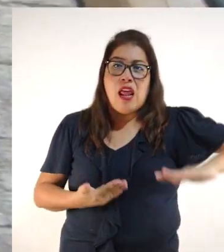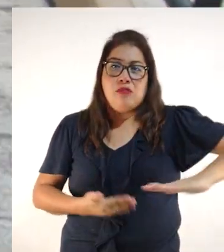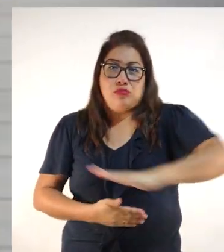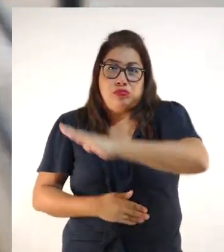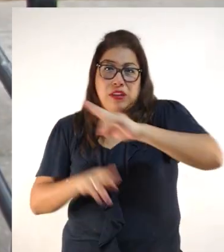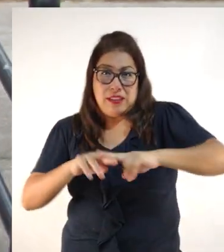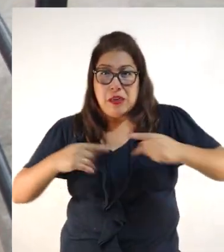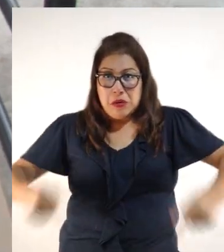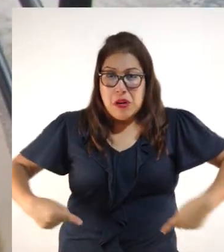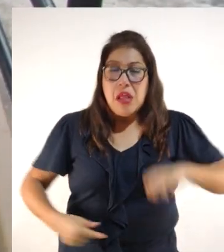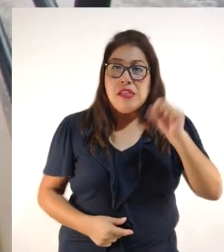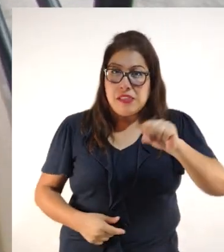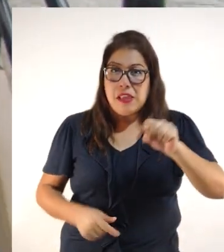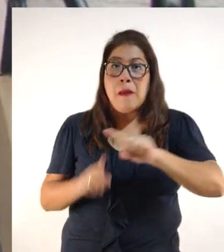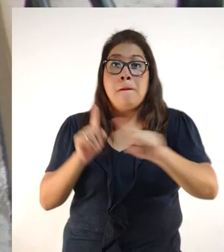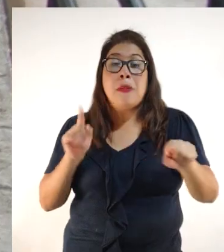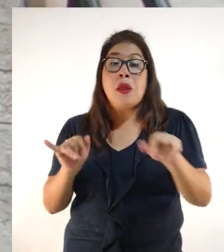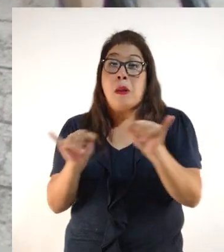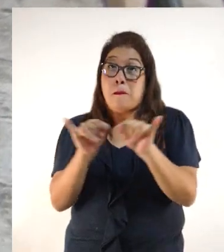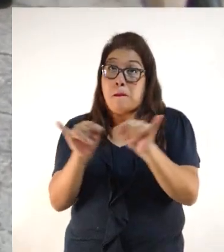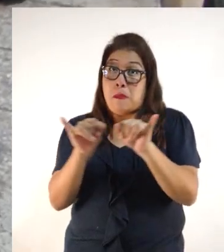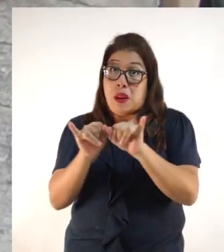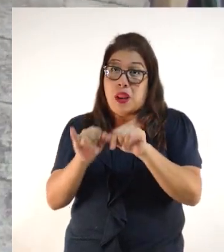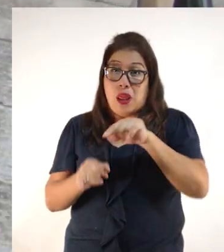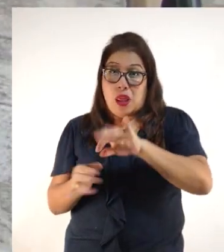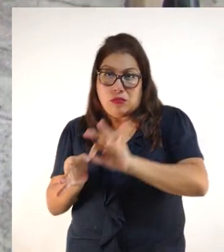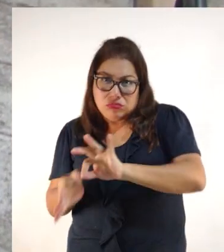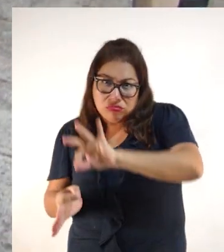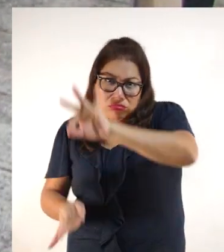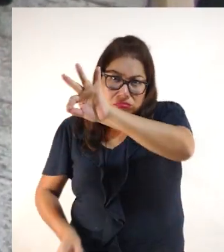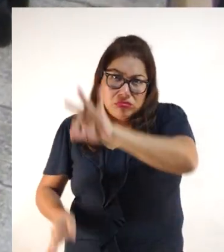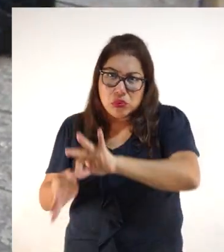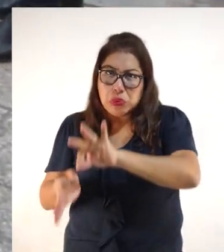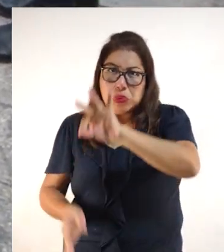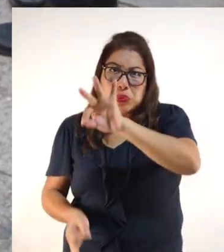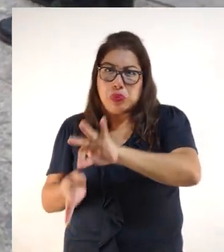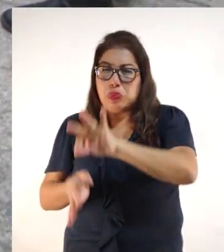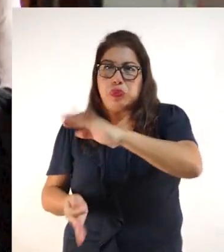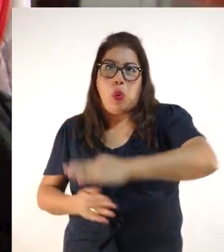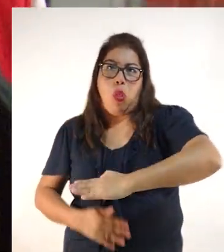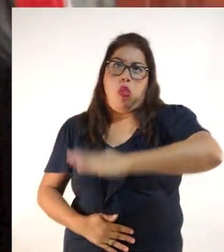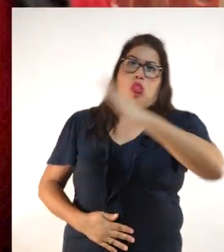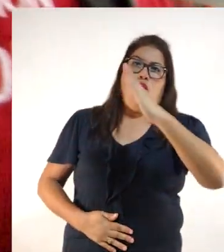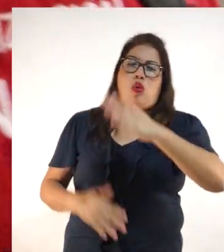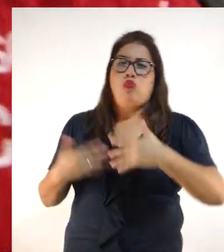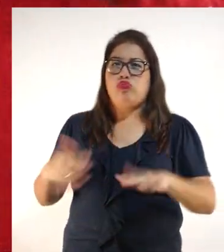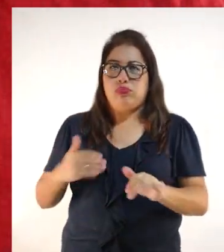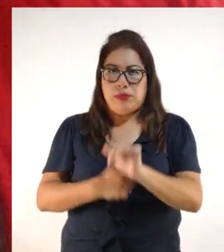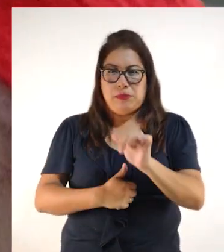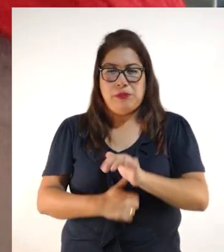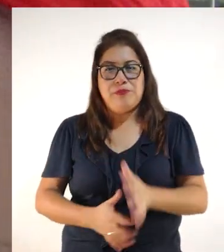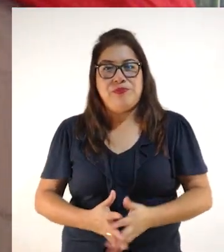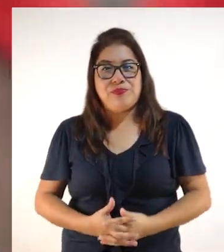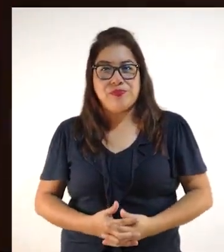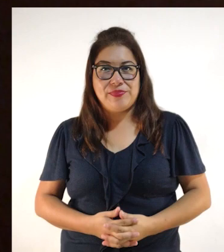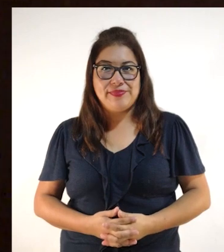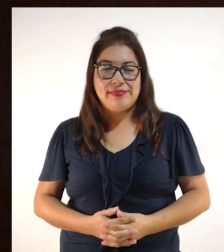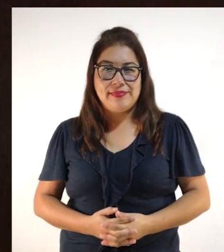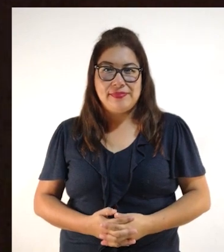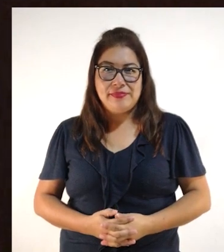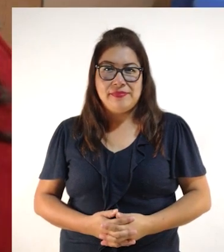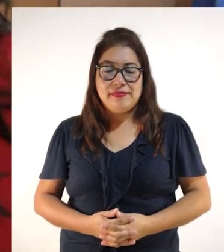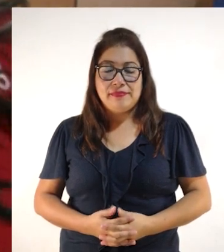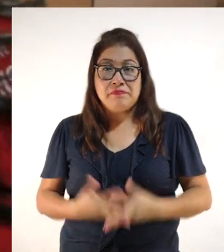rampa, se verifica que la pendiente que presenta es muy elevada.